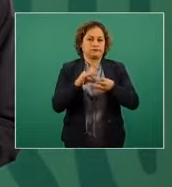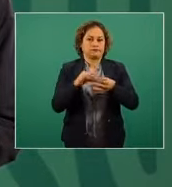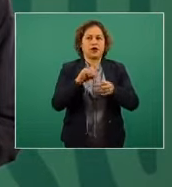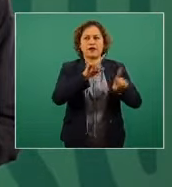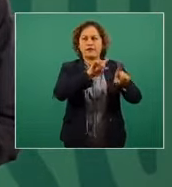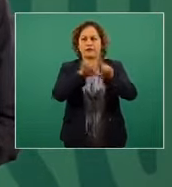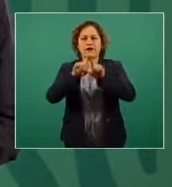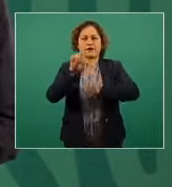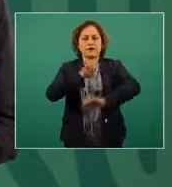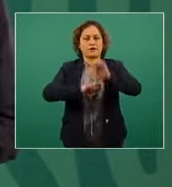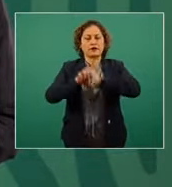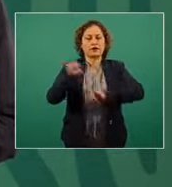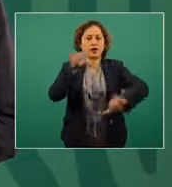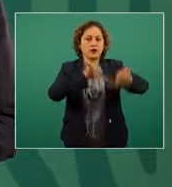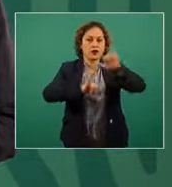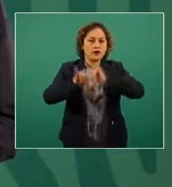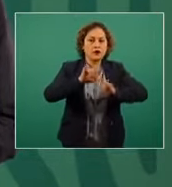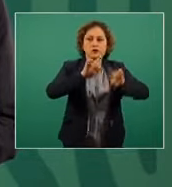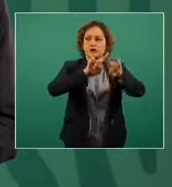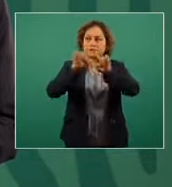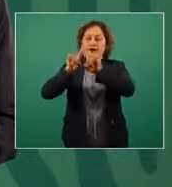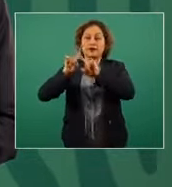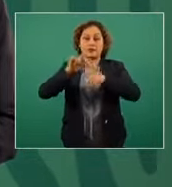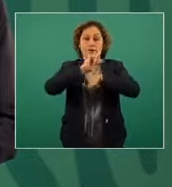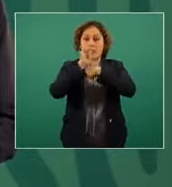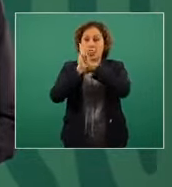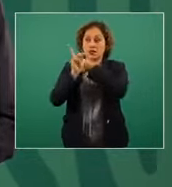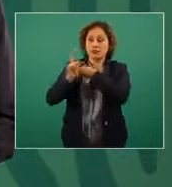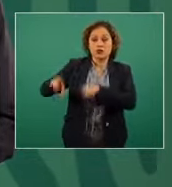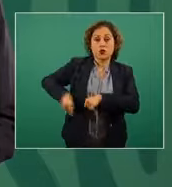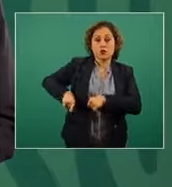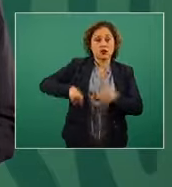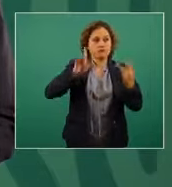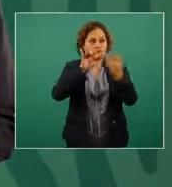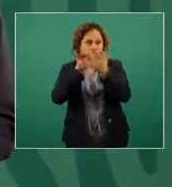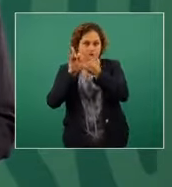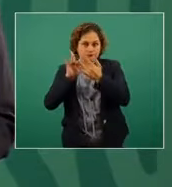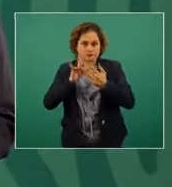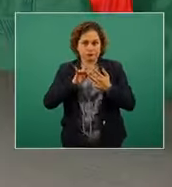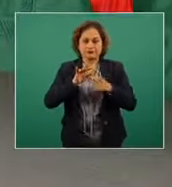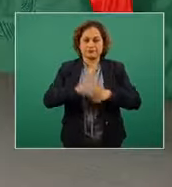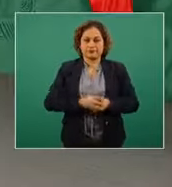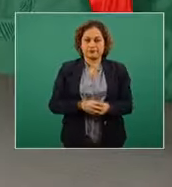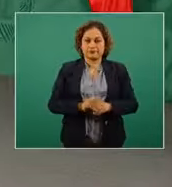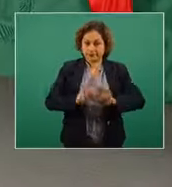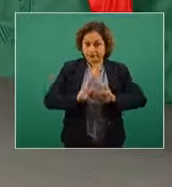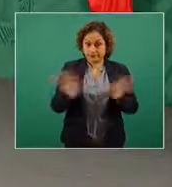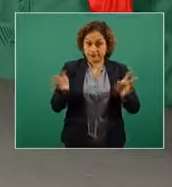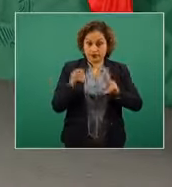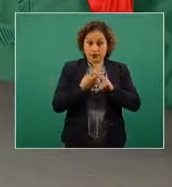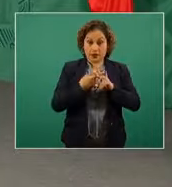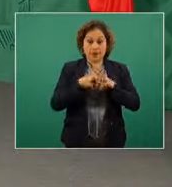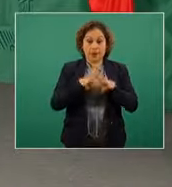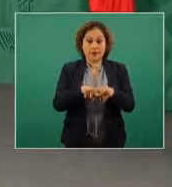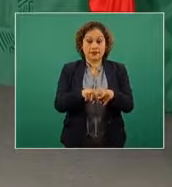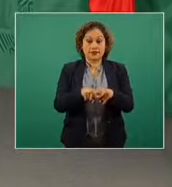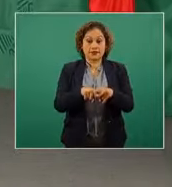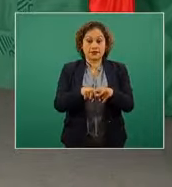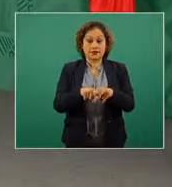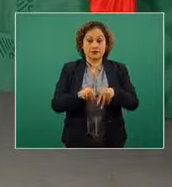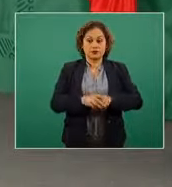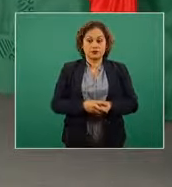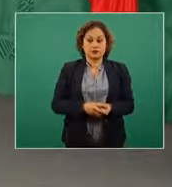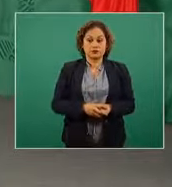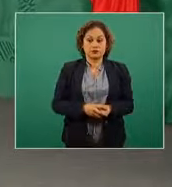de gobiernos extranjeros. Entonces, comenzamos con el